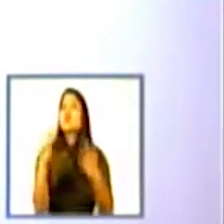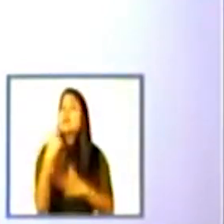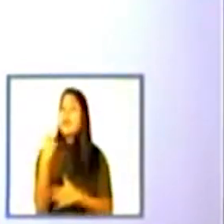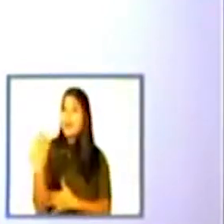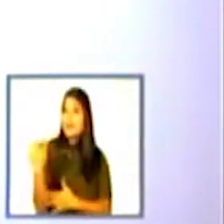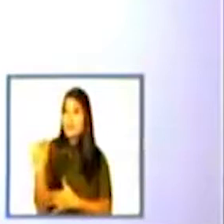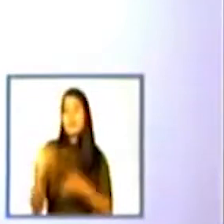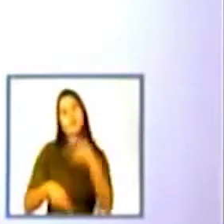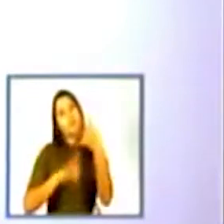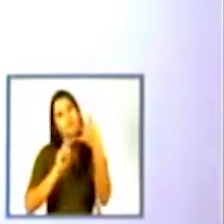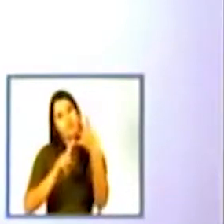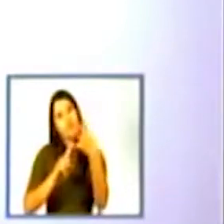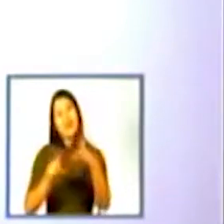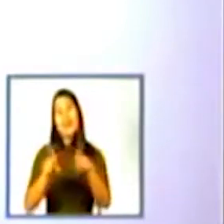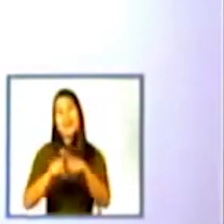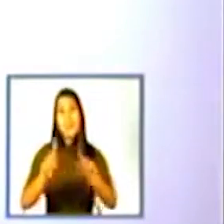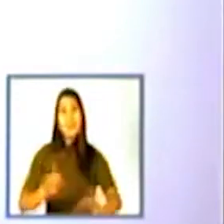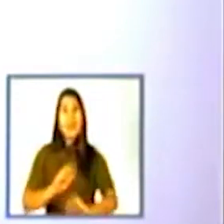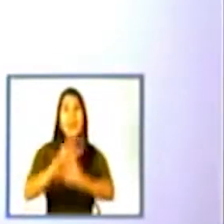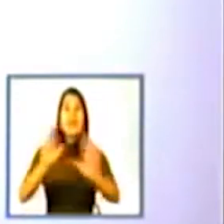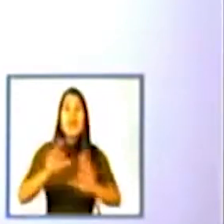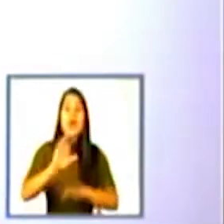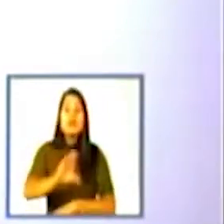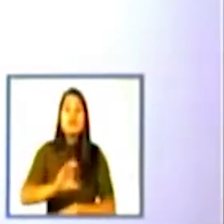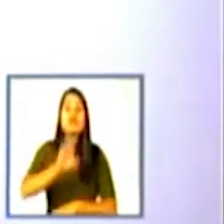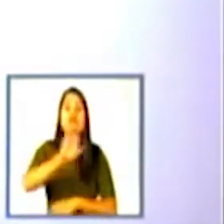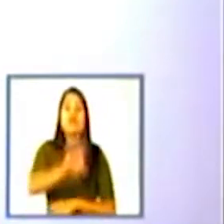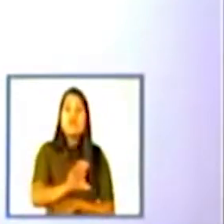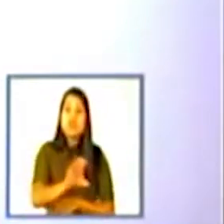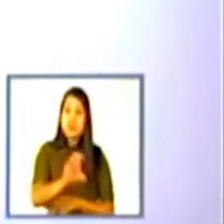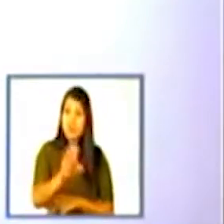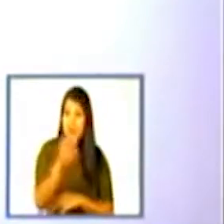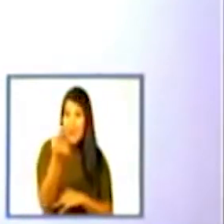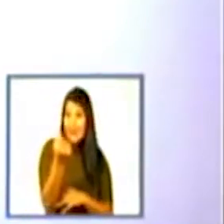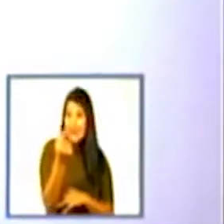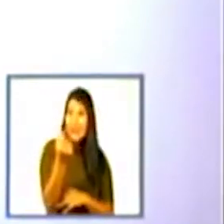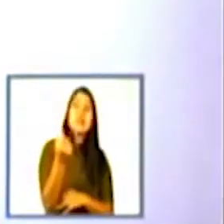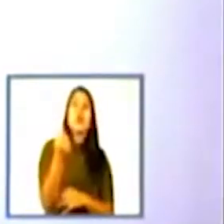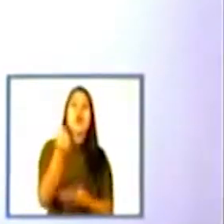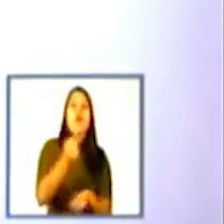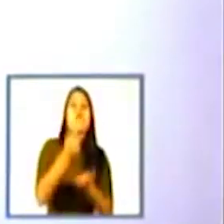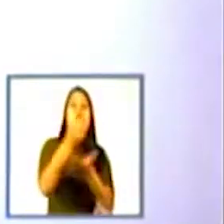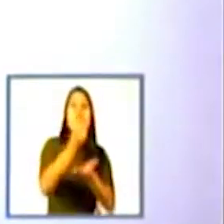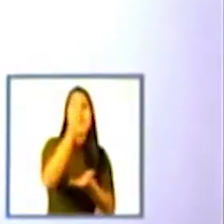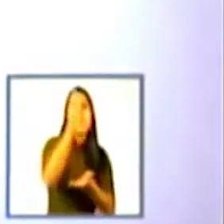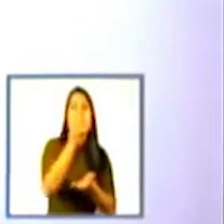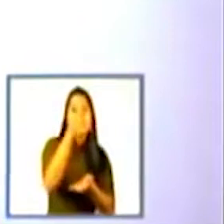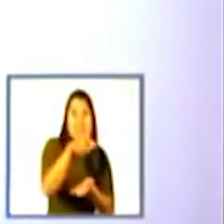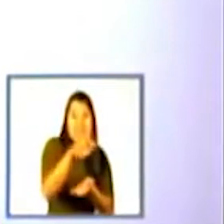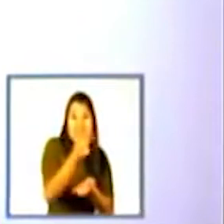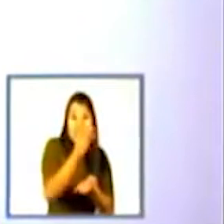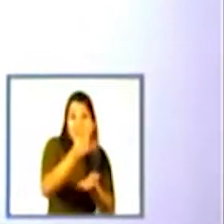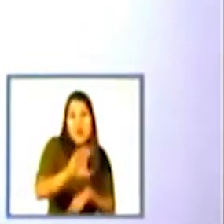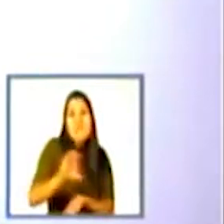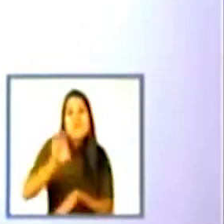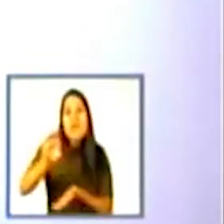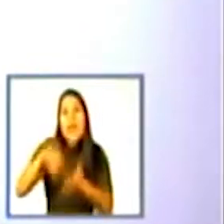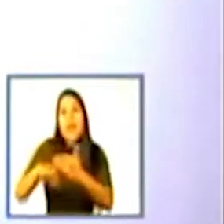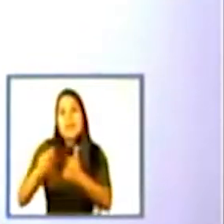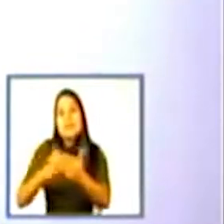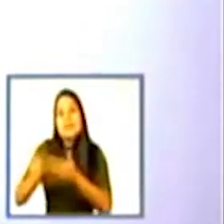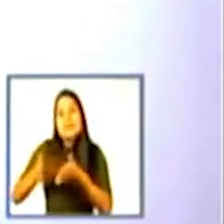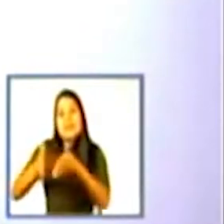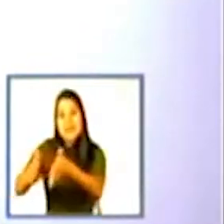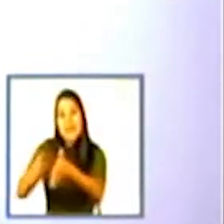Y también, por supuesto, invertir los fondos, las utilidades de los fondos de pensiones en obra pública, porque esto es inversión segura, esta es la inversión